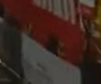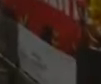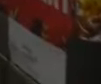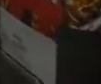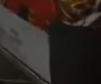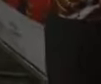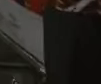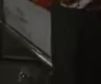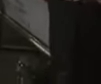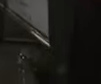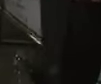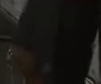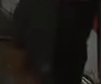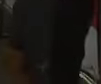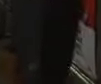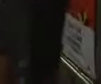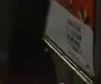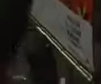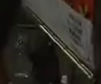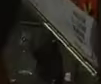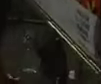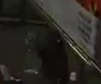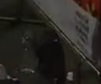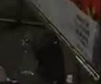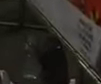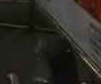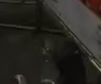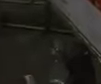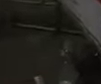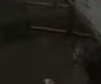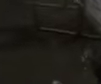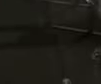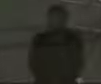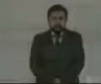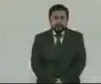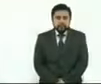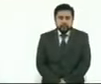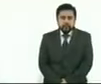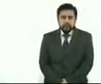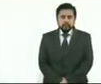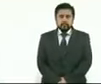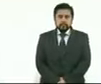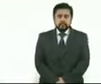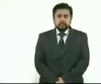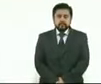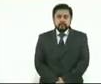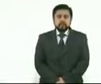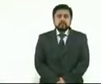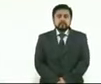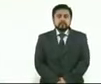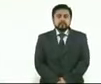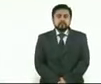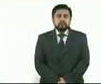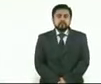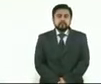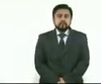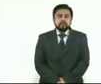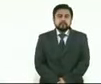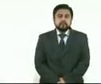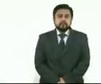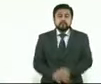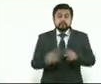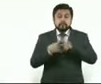vamos a colocarnos todos, que estemos listos en posición, porque en menos de 10 inicia ya la